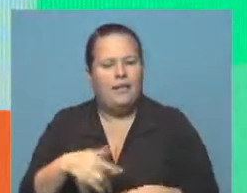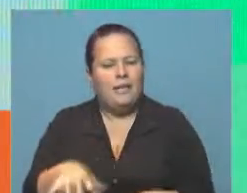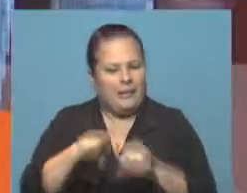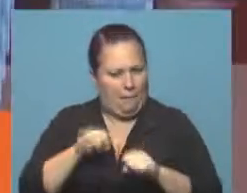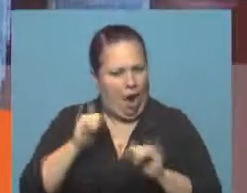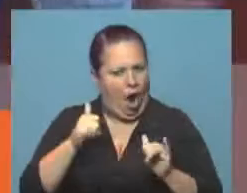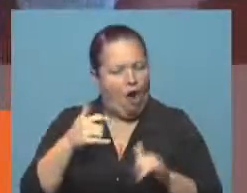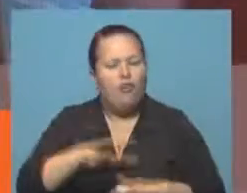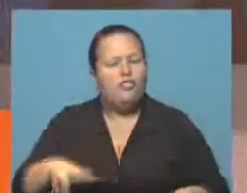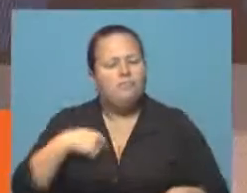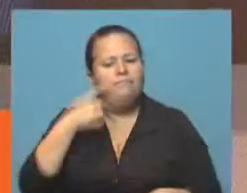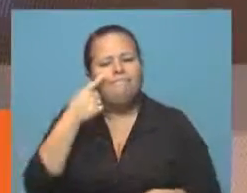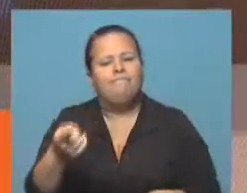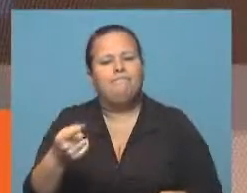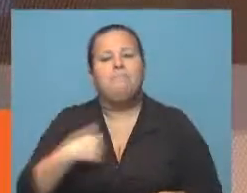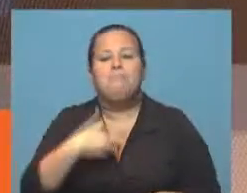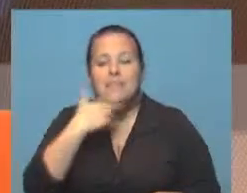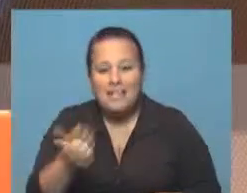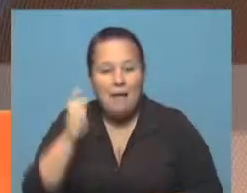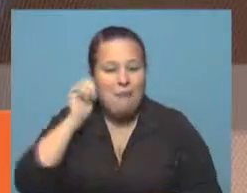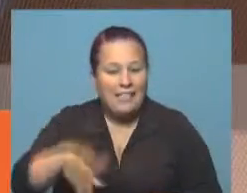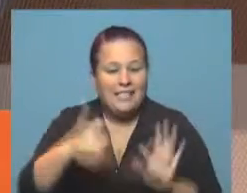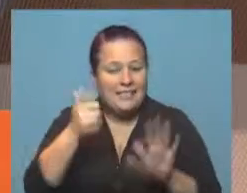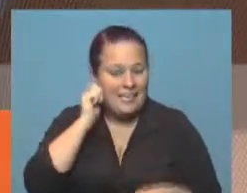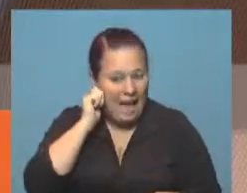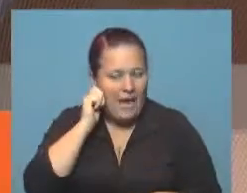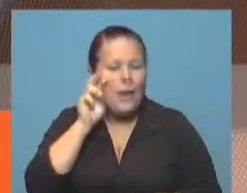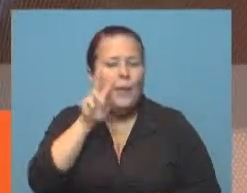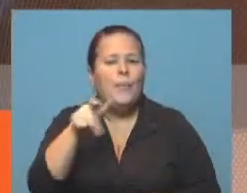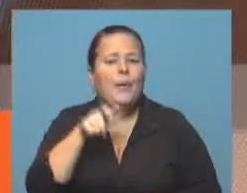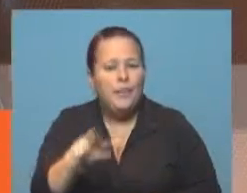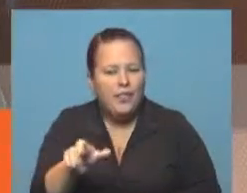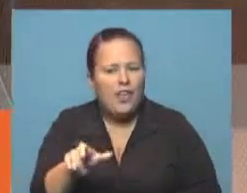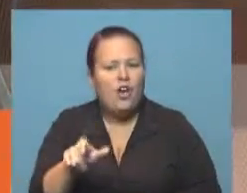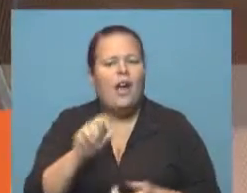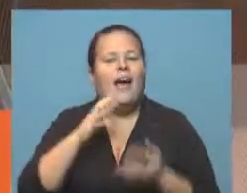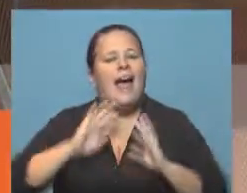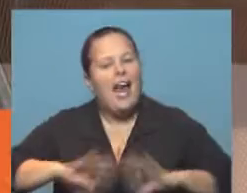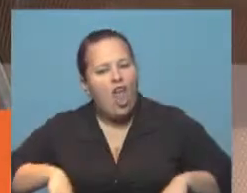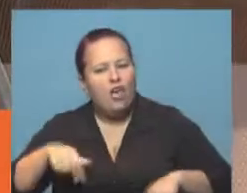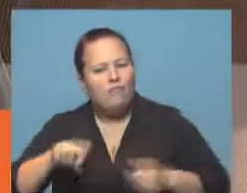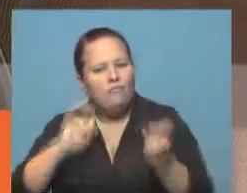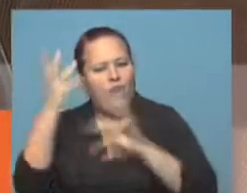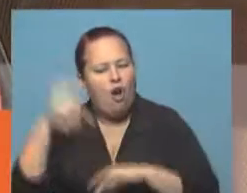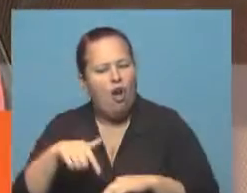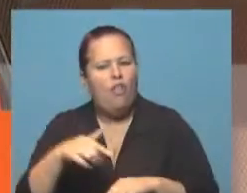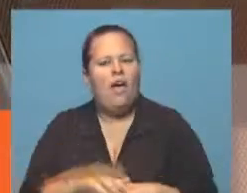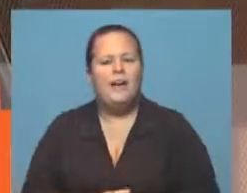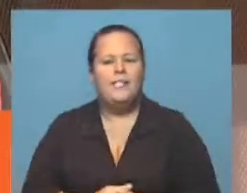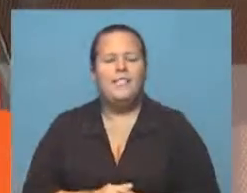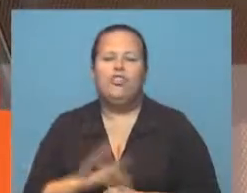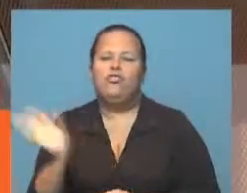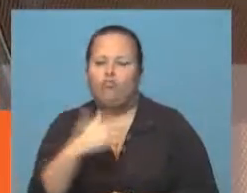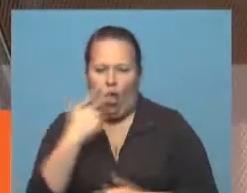precoces. Yo veo mis criaturas, la más chica tiene 6 años y ve videos muy eróticos que hoy por hoy están